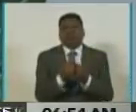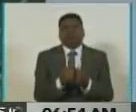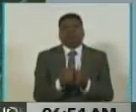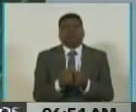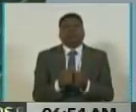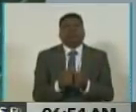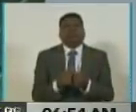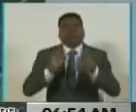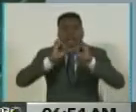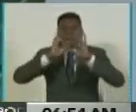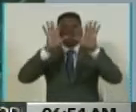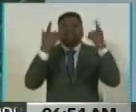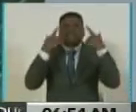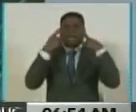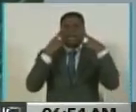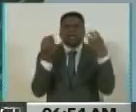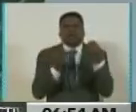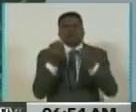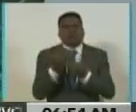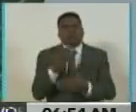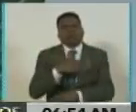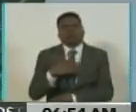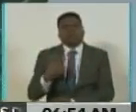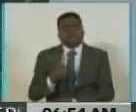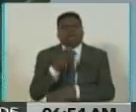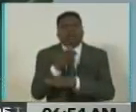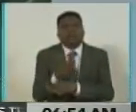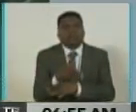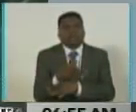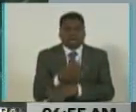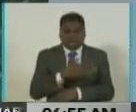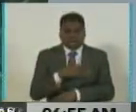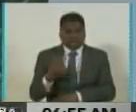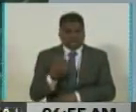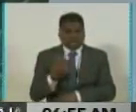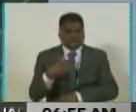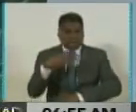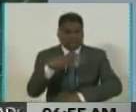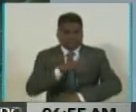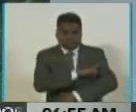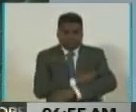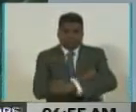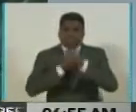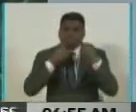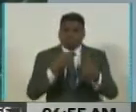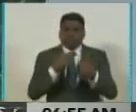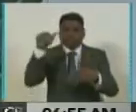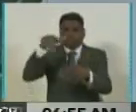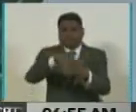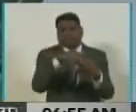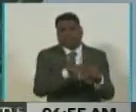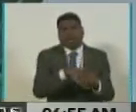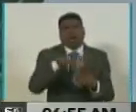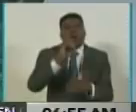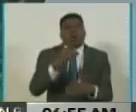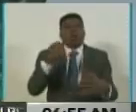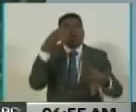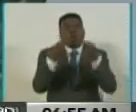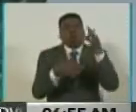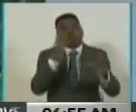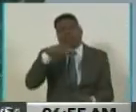esté clara en cómo ellos quieren acceder al poder. ¿Quieren acceder por unas elecciones libres y democráticas, o quieren acceder haciéndole un juicio